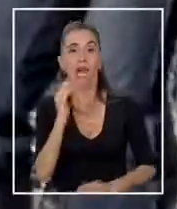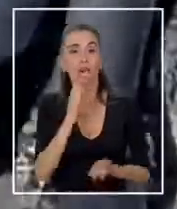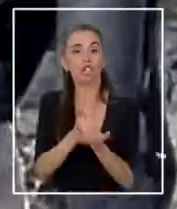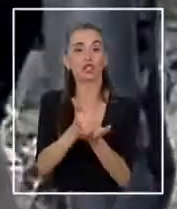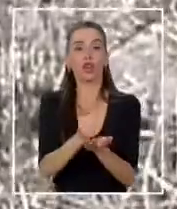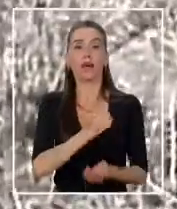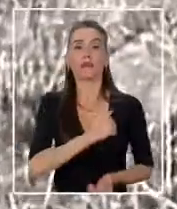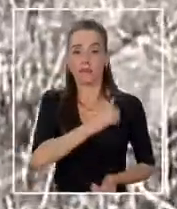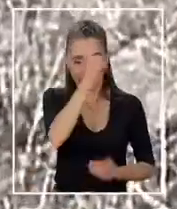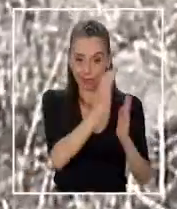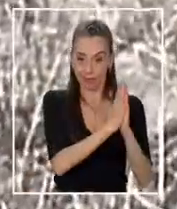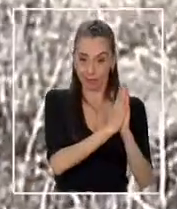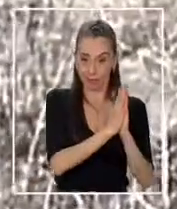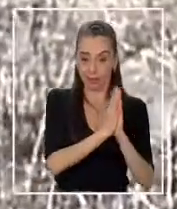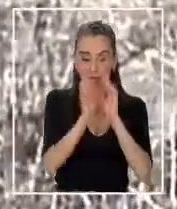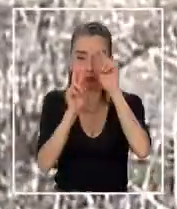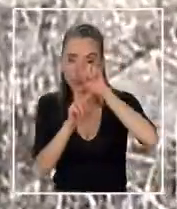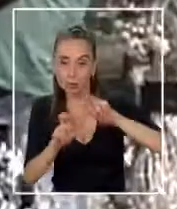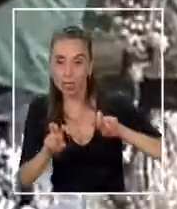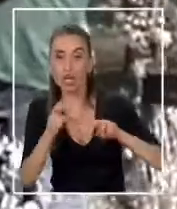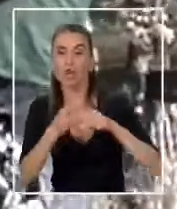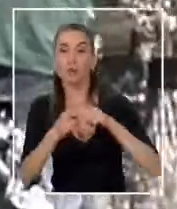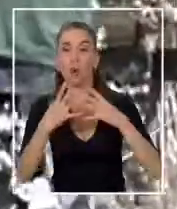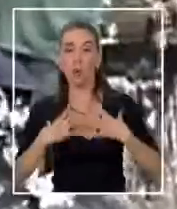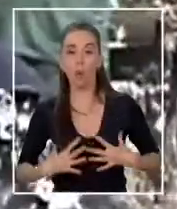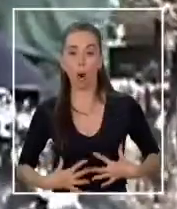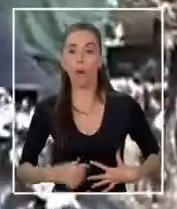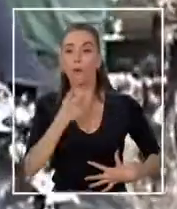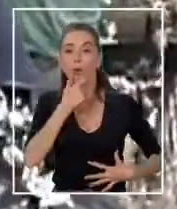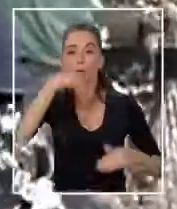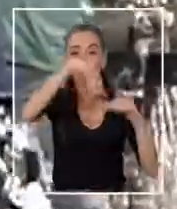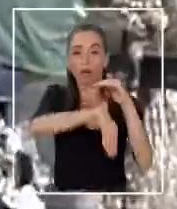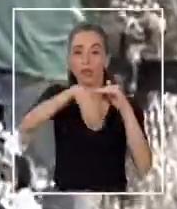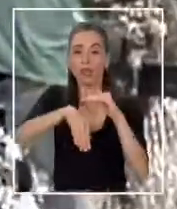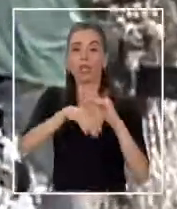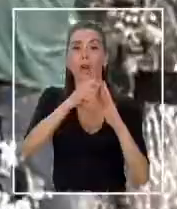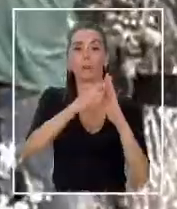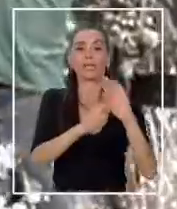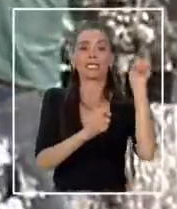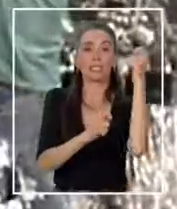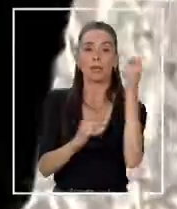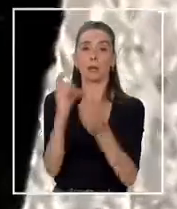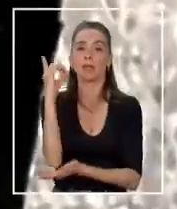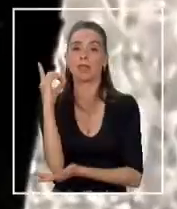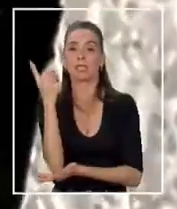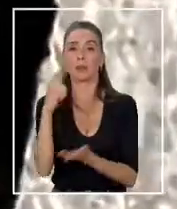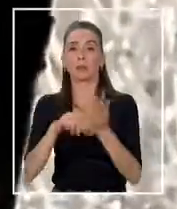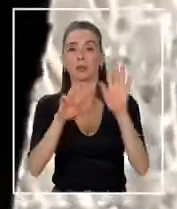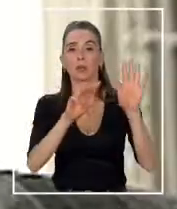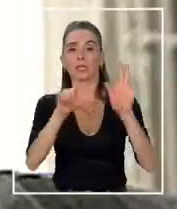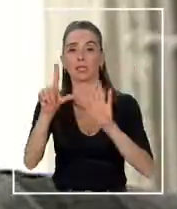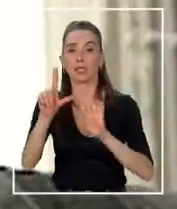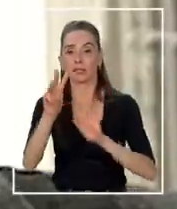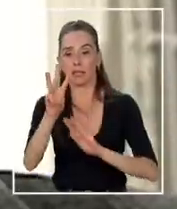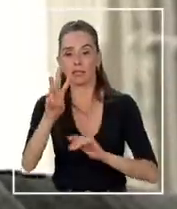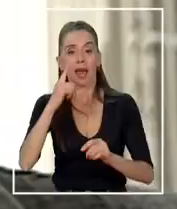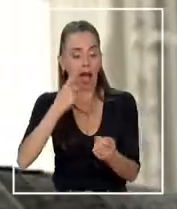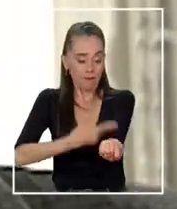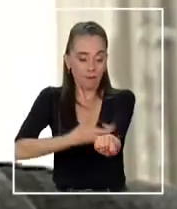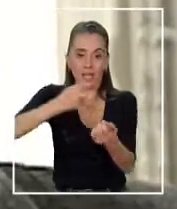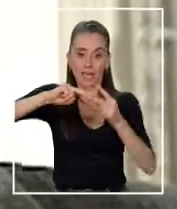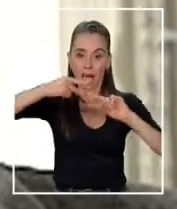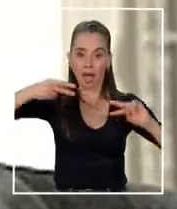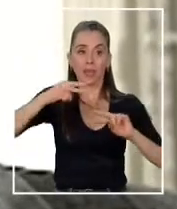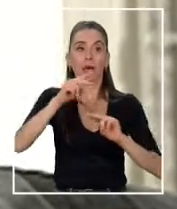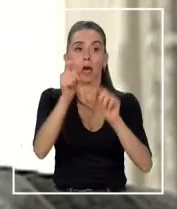Solidaridad, conducirán a la identificación de los cuerpos que fueron enterrados entre septiembre y diciembre de 1973. Todas